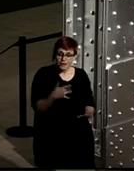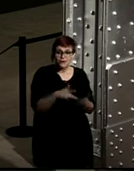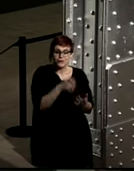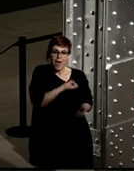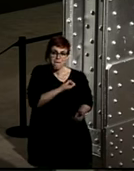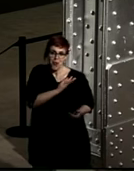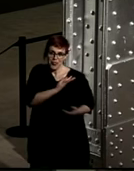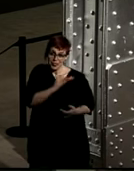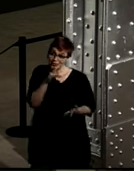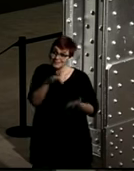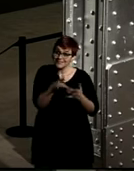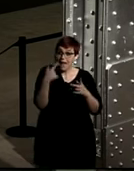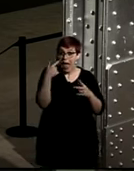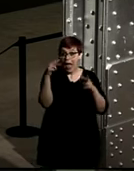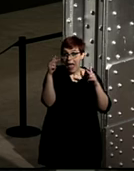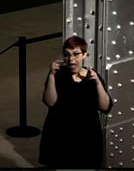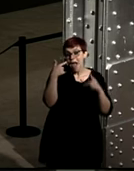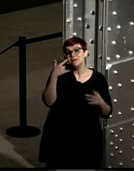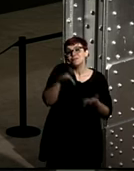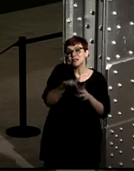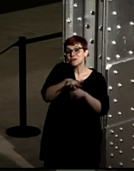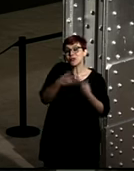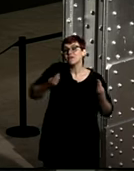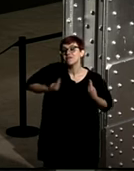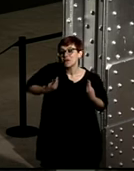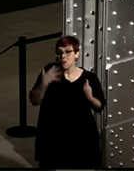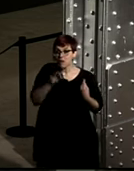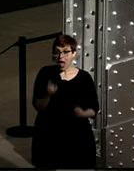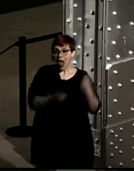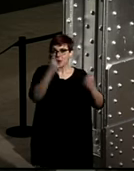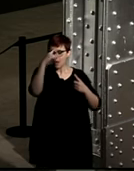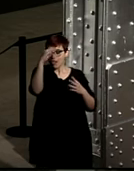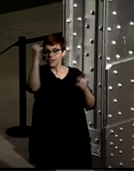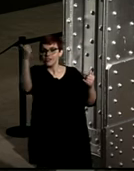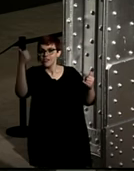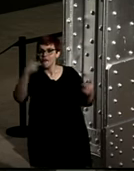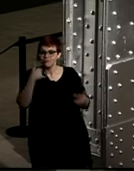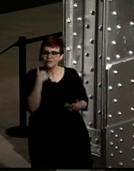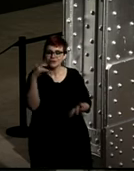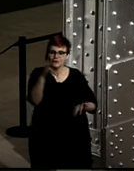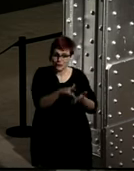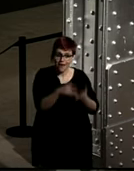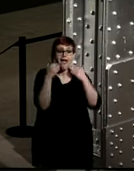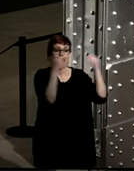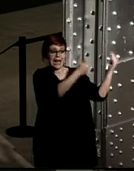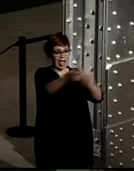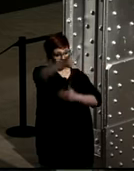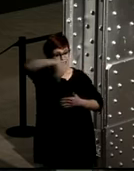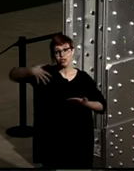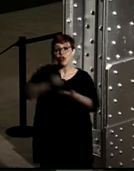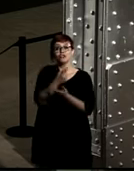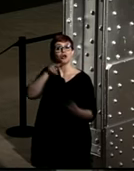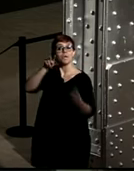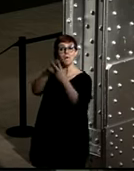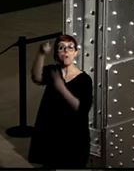con el ritual de todas las cosas que has vivido y que igual pues algunas se te están yendo de la cabeza. Gracias a todos, hasta dentro de un